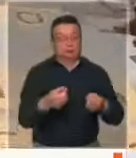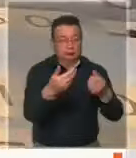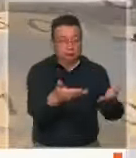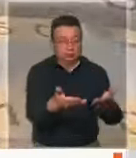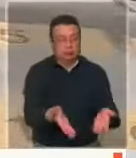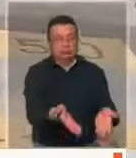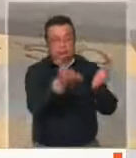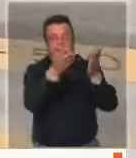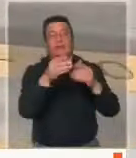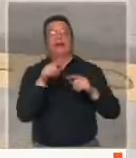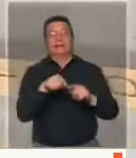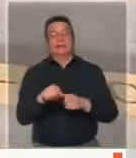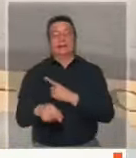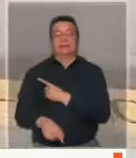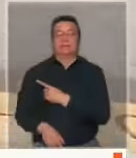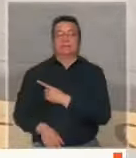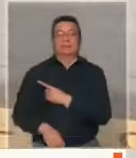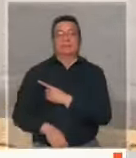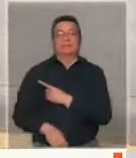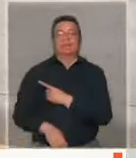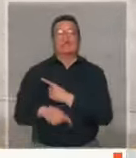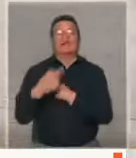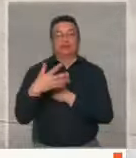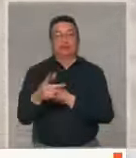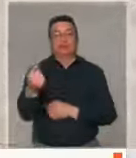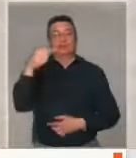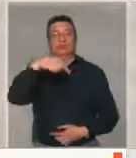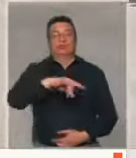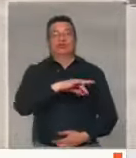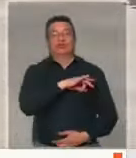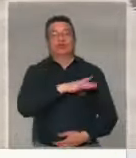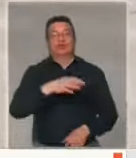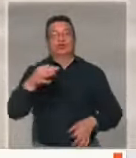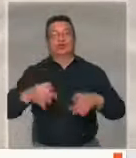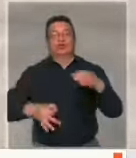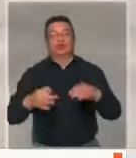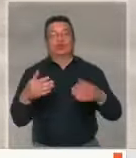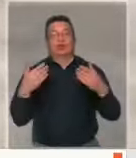como esta. Ya está en Chile entonces para enfrentar a la justicia. Gracias, Patricio. Buenas noches. Gracias, Patricio.